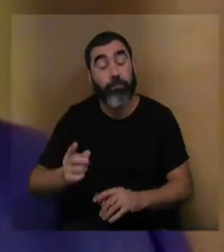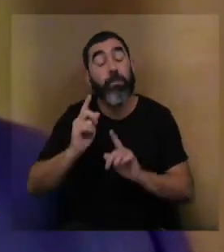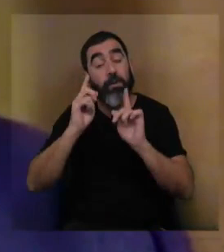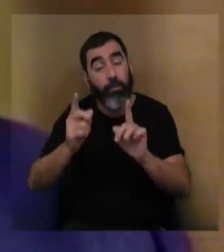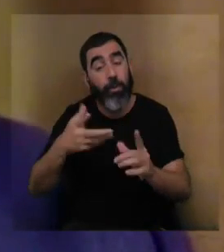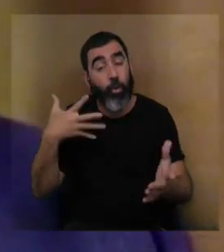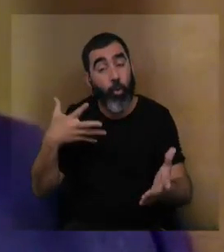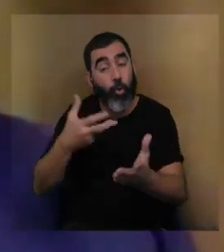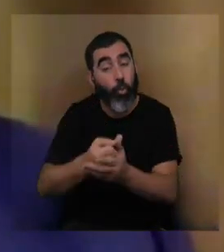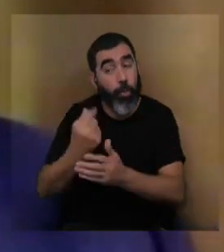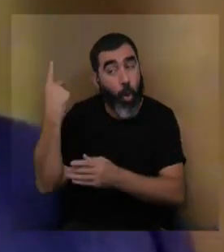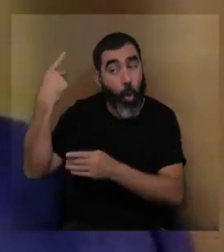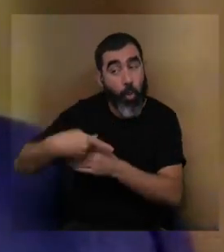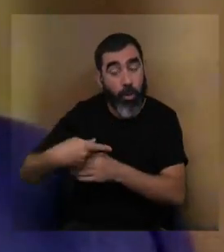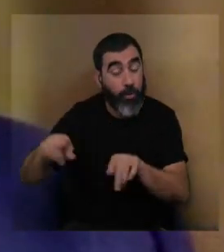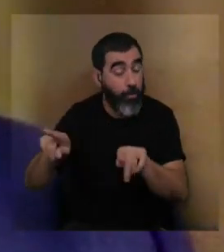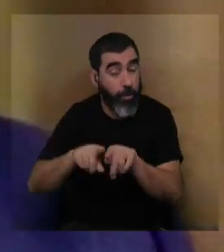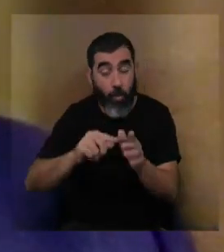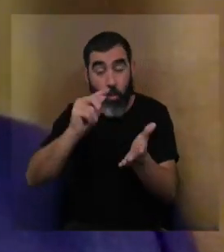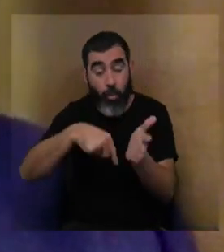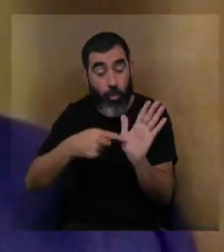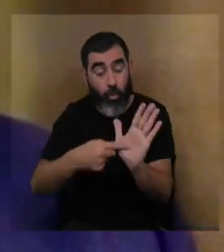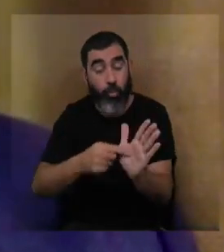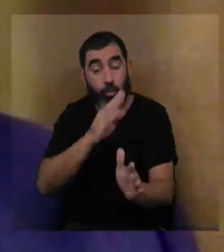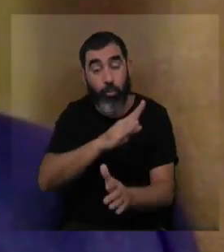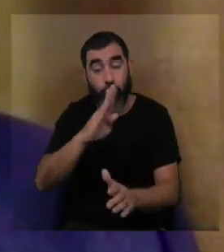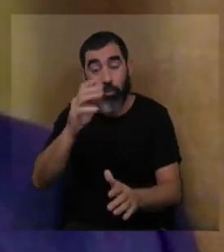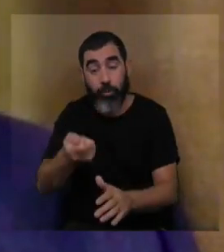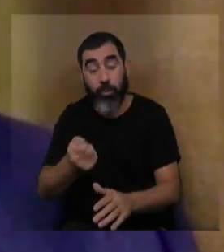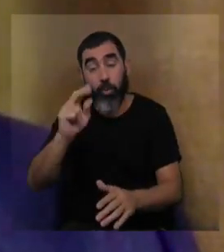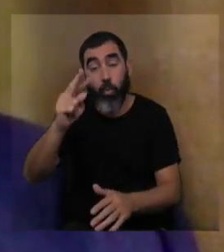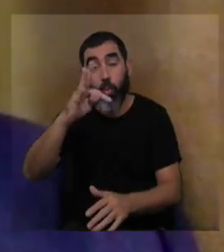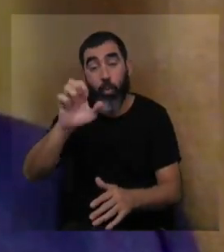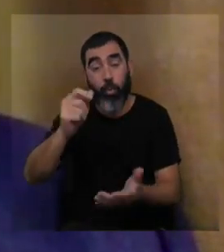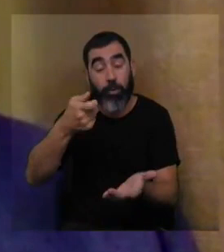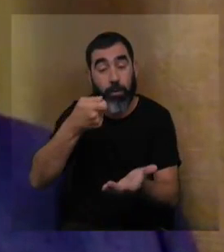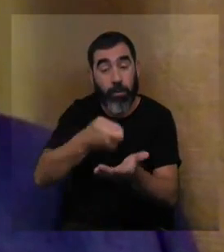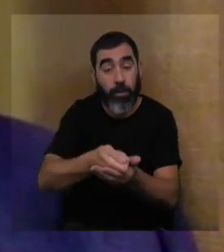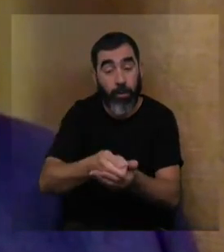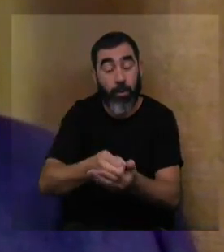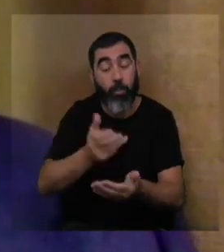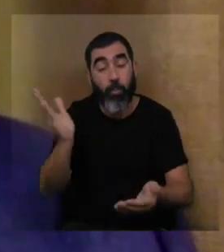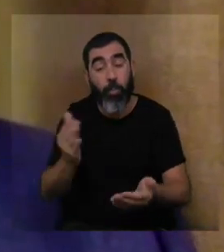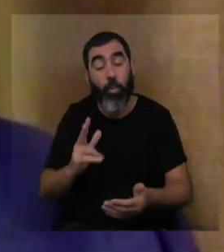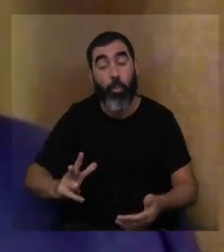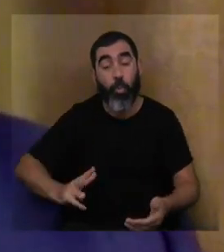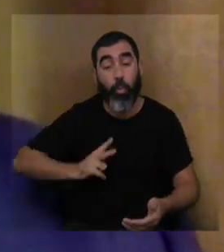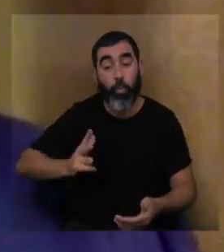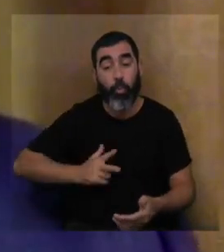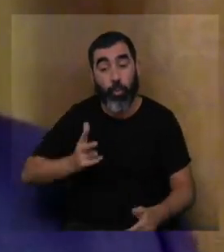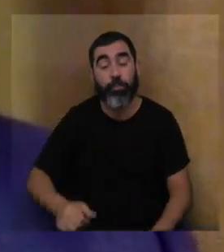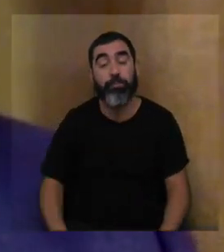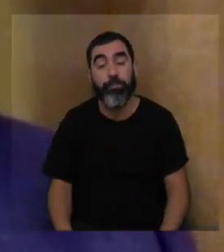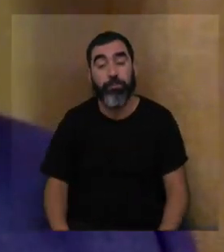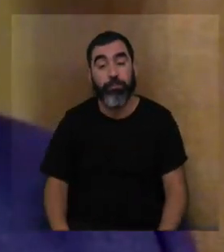la compra obligada, igual que en estos contratos PPA, por parte de UTE a los productores privados.